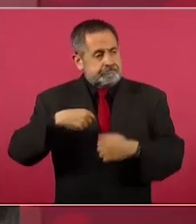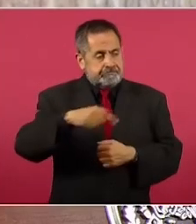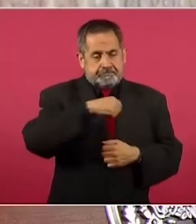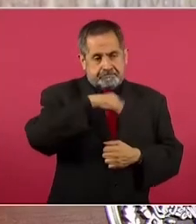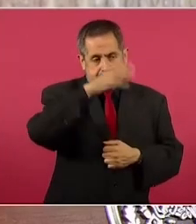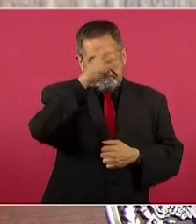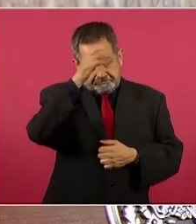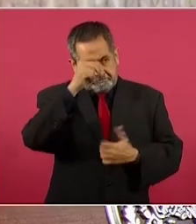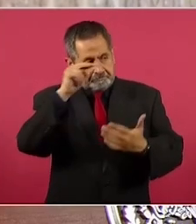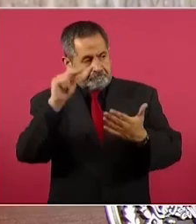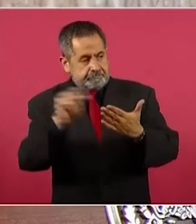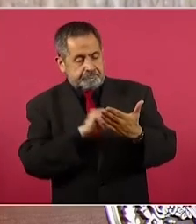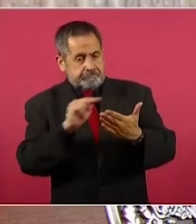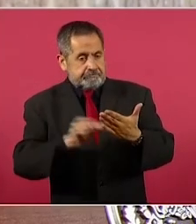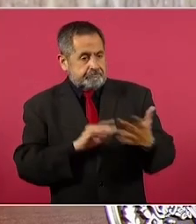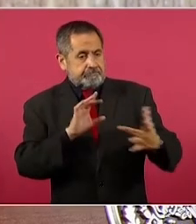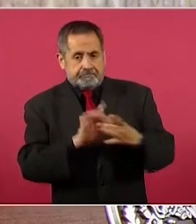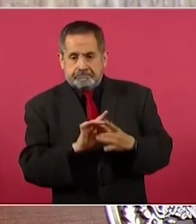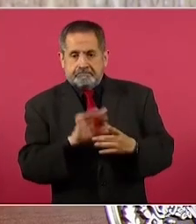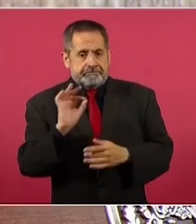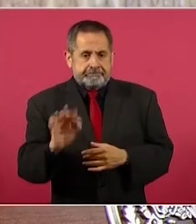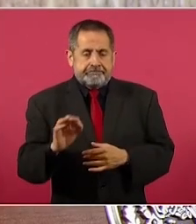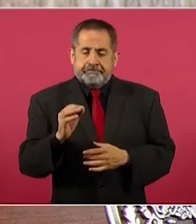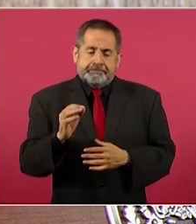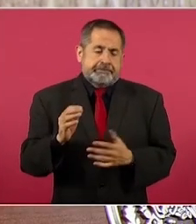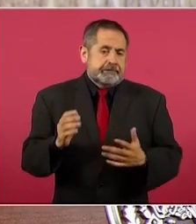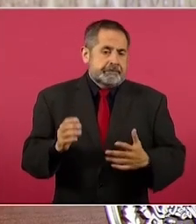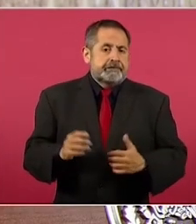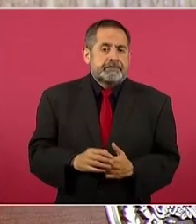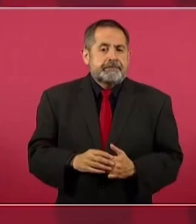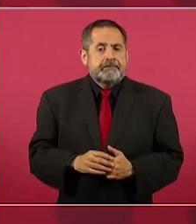acuerdos los que se tomaron